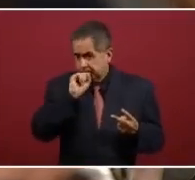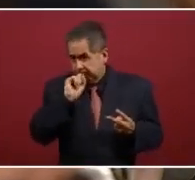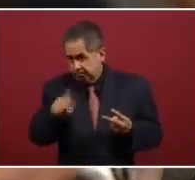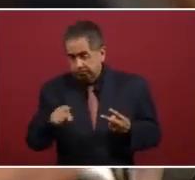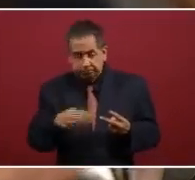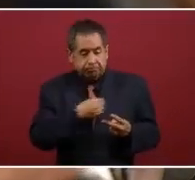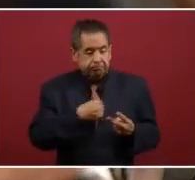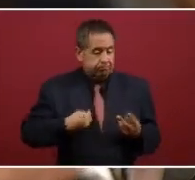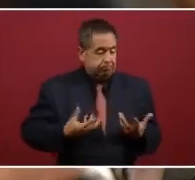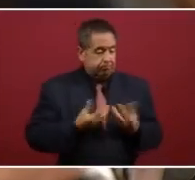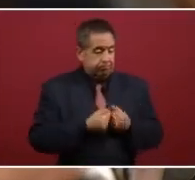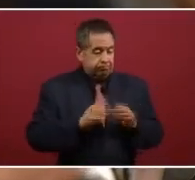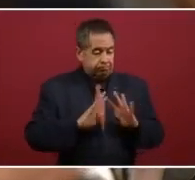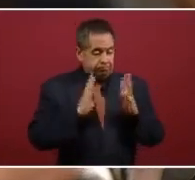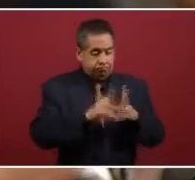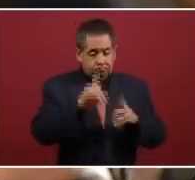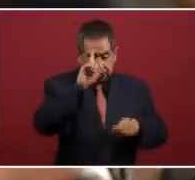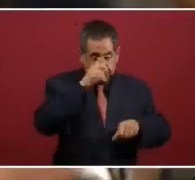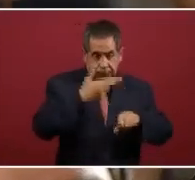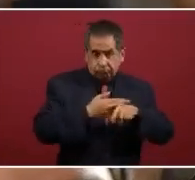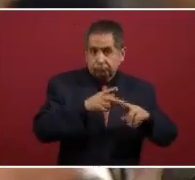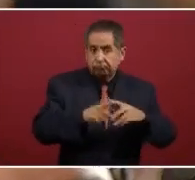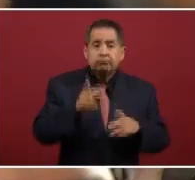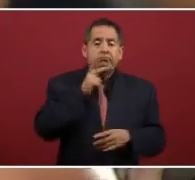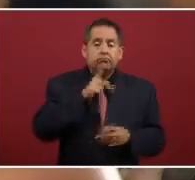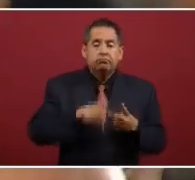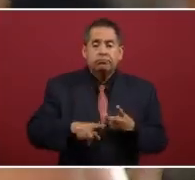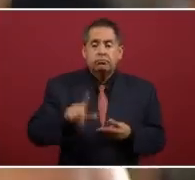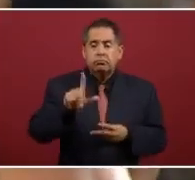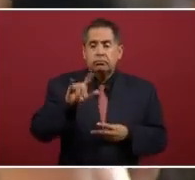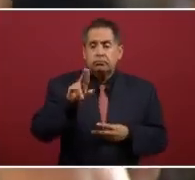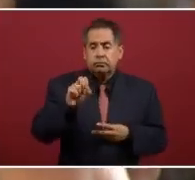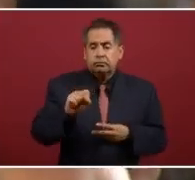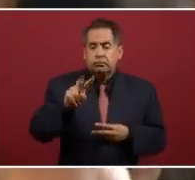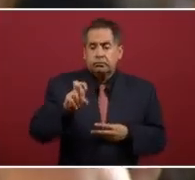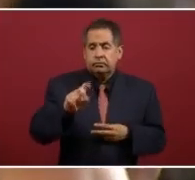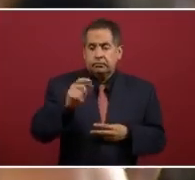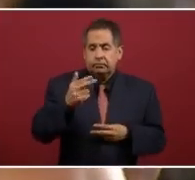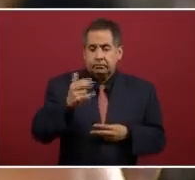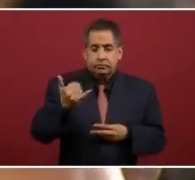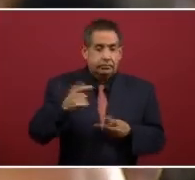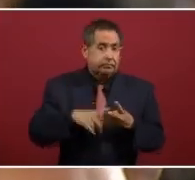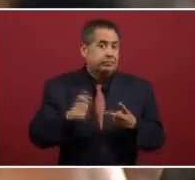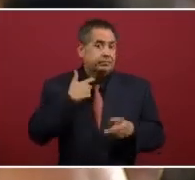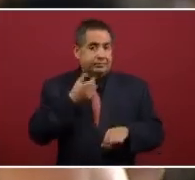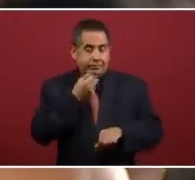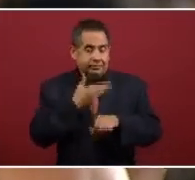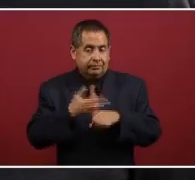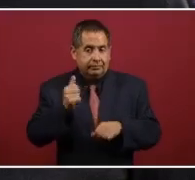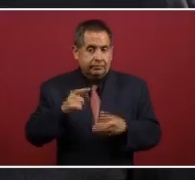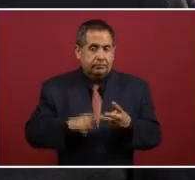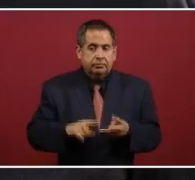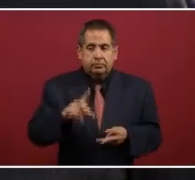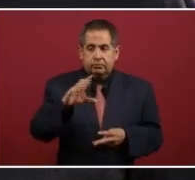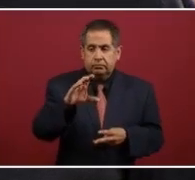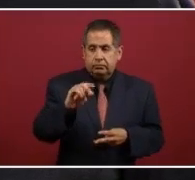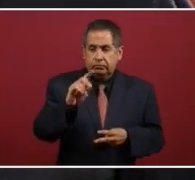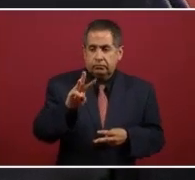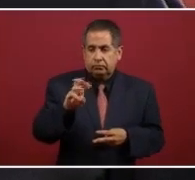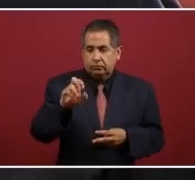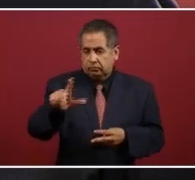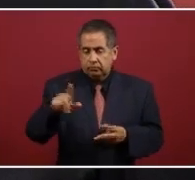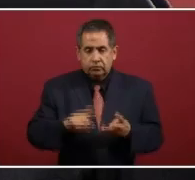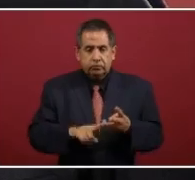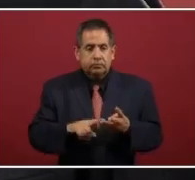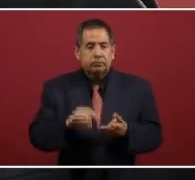del Consejo de Administración de Petróleos Mexicanos Luis Videgaray, que era secretario de Hacienda, Colwell, que era el secretario de Energía,